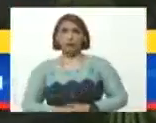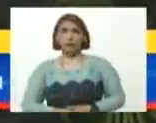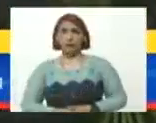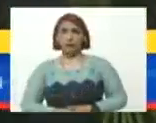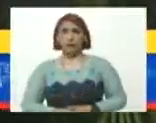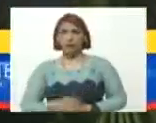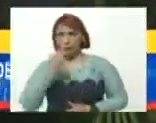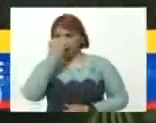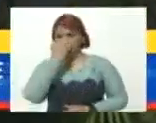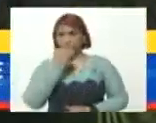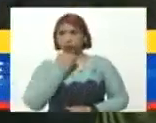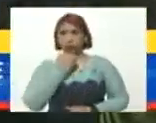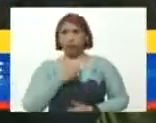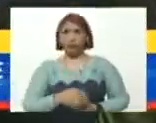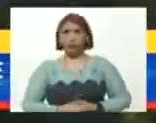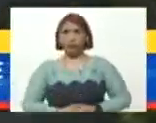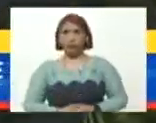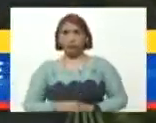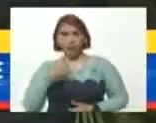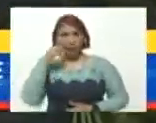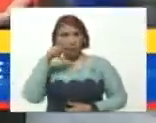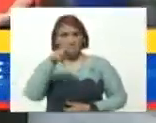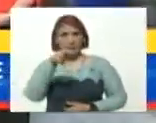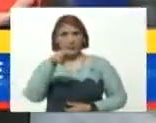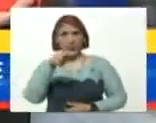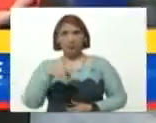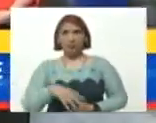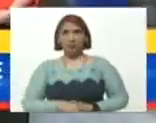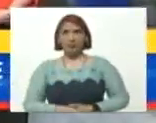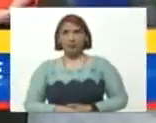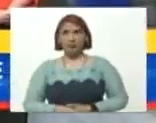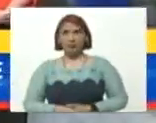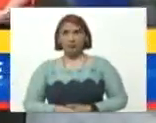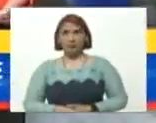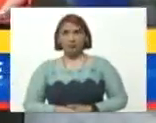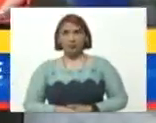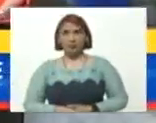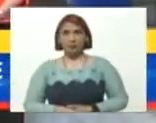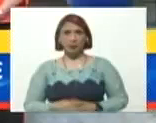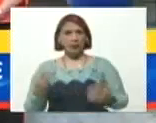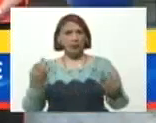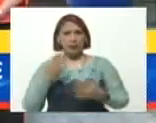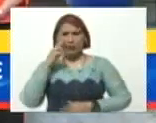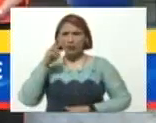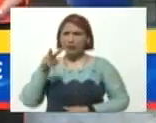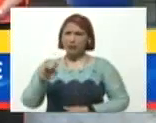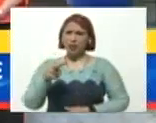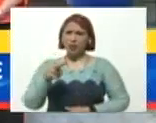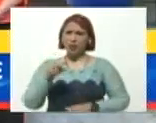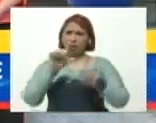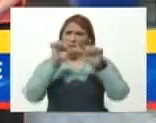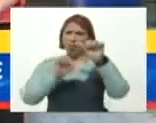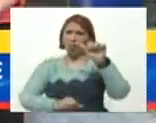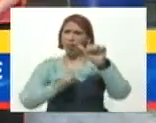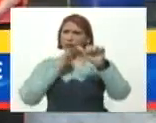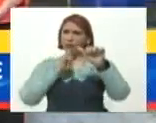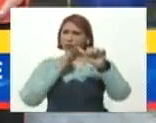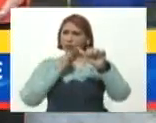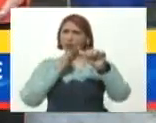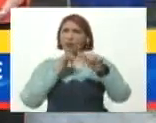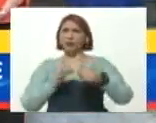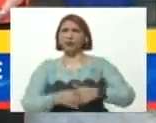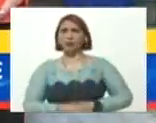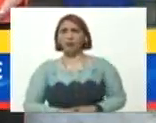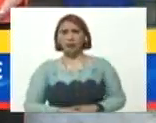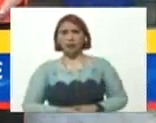Quítate la máscara para verte. Ah, eres tú, vale. Yo siempre veo tus reportes. Gracias. De Sao